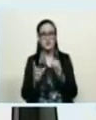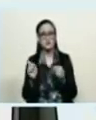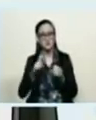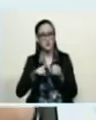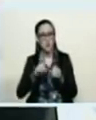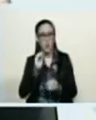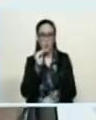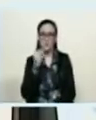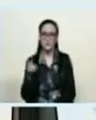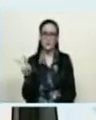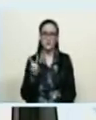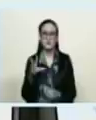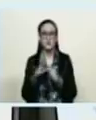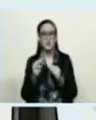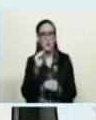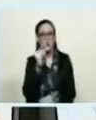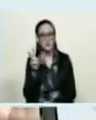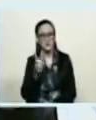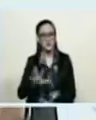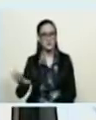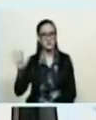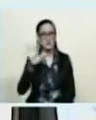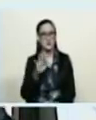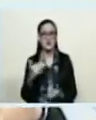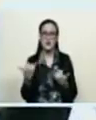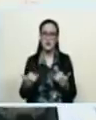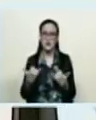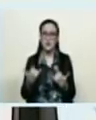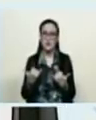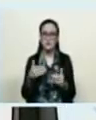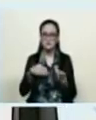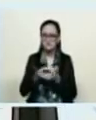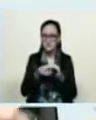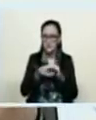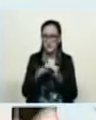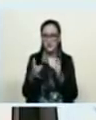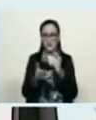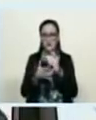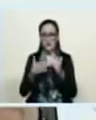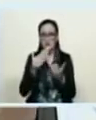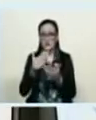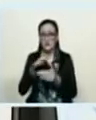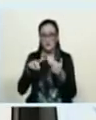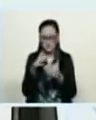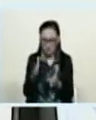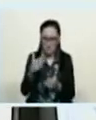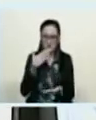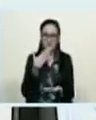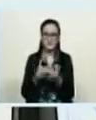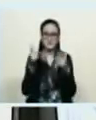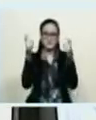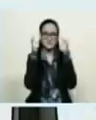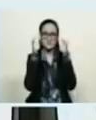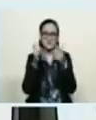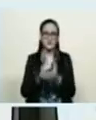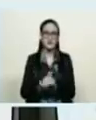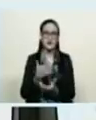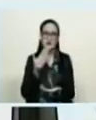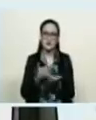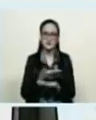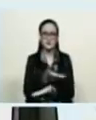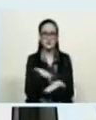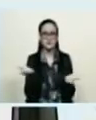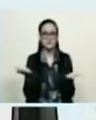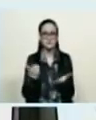juventud venezolana. Toda la juventud venezolana que hoy tiene más acceso a la tecnología, gracias a la revolución, gracias al comandante Chávez y gracias a